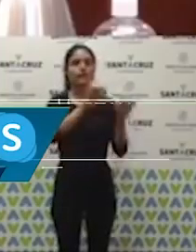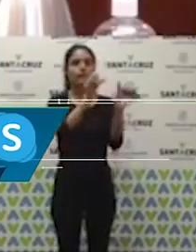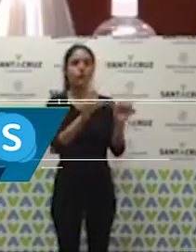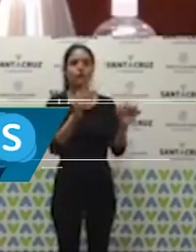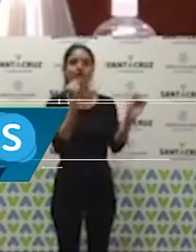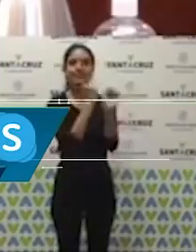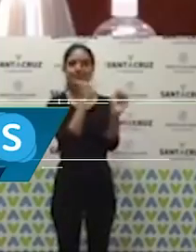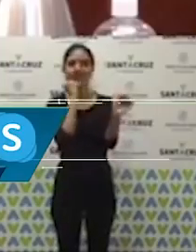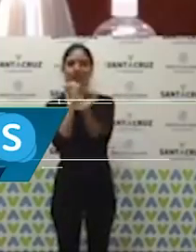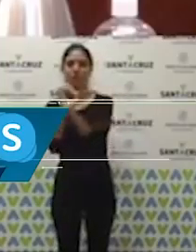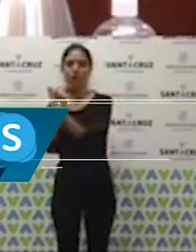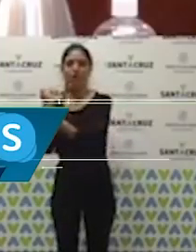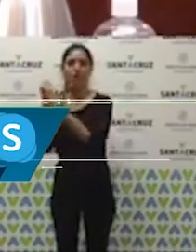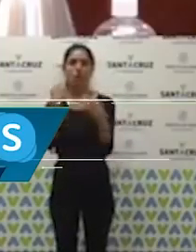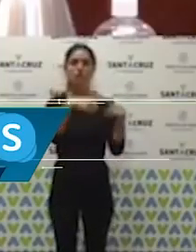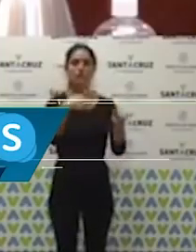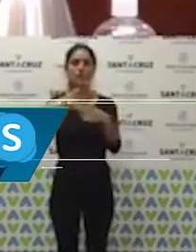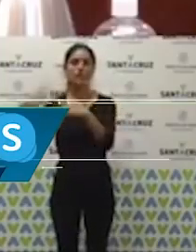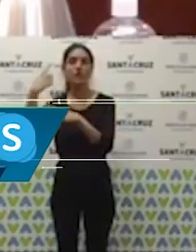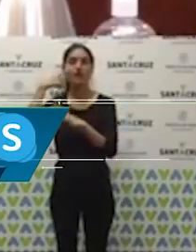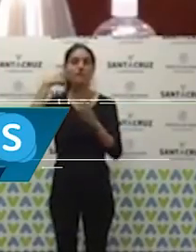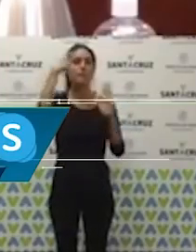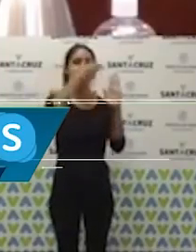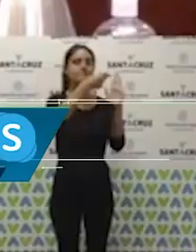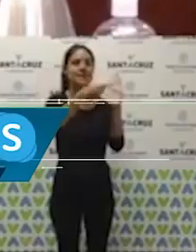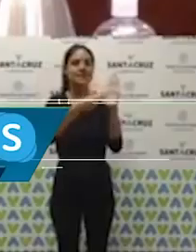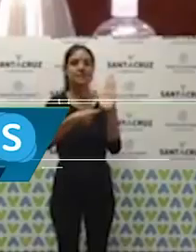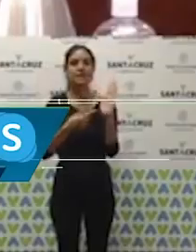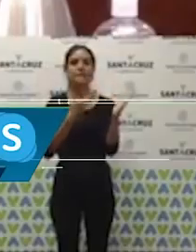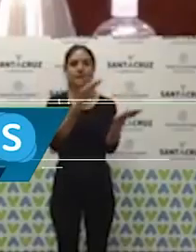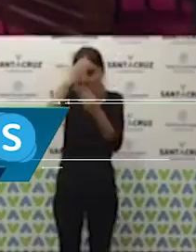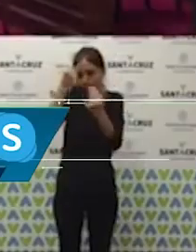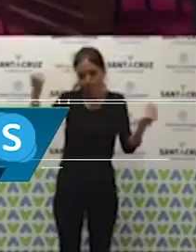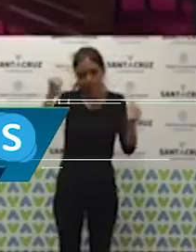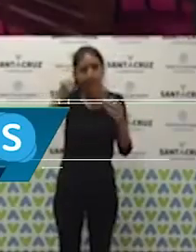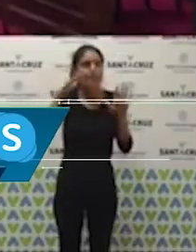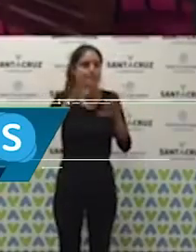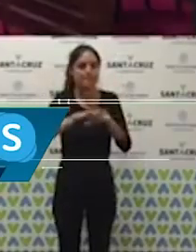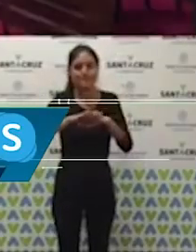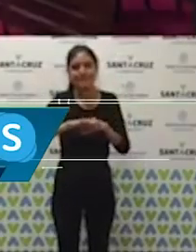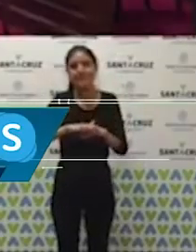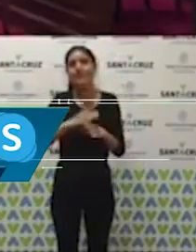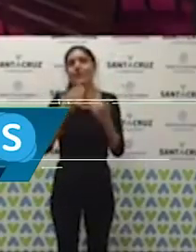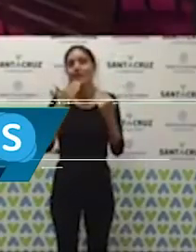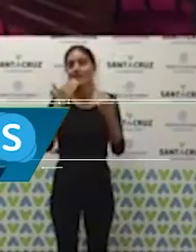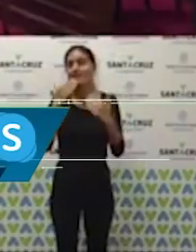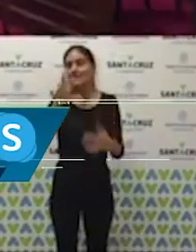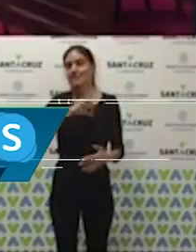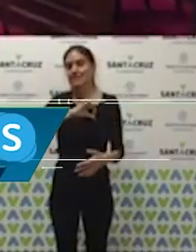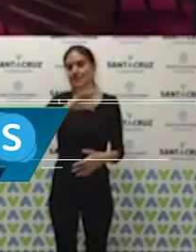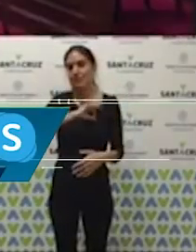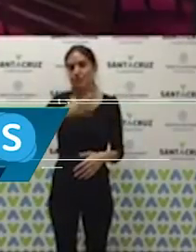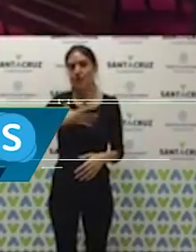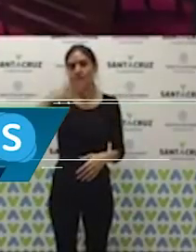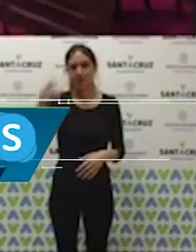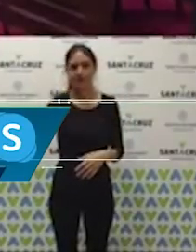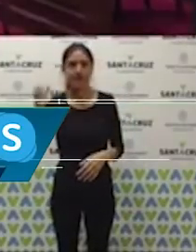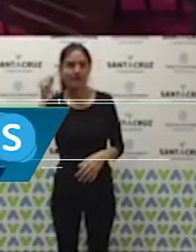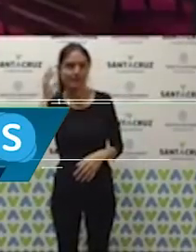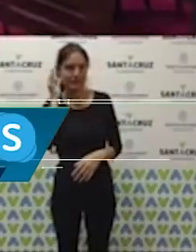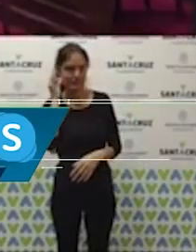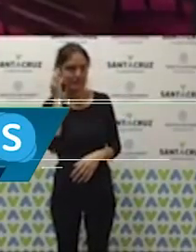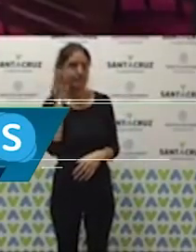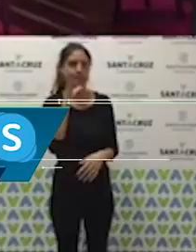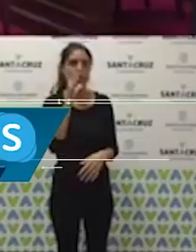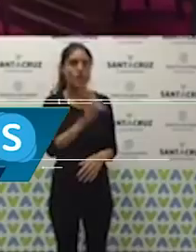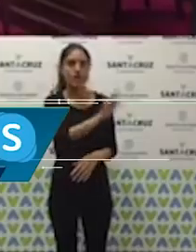Turismo, y Virginia Espino es la portavoz en el Parlamento de Canarias y diputada. Bien, este partido, además, con